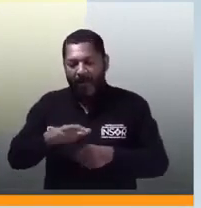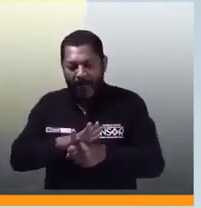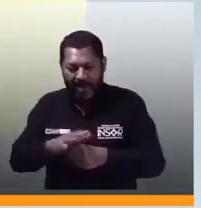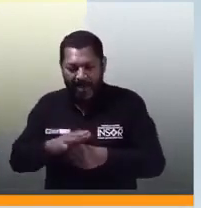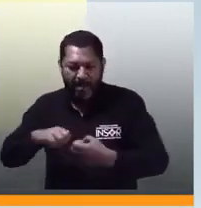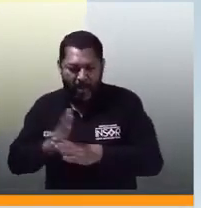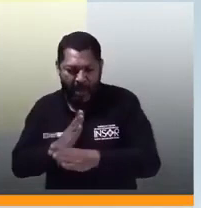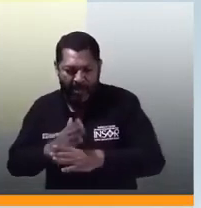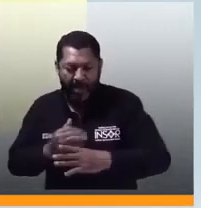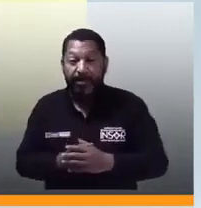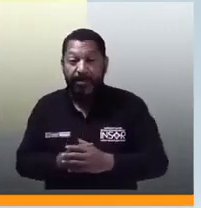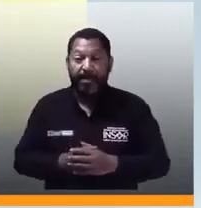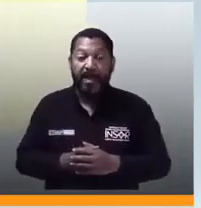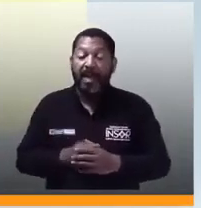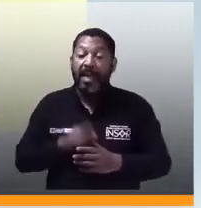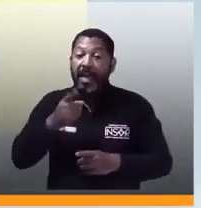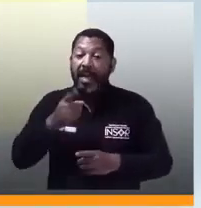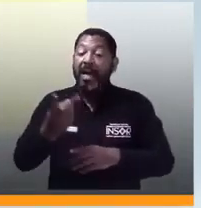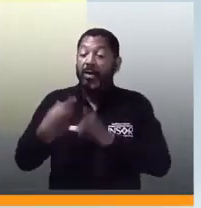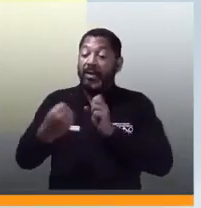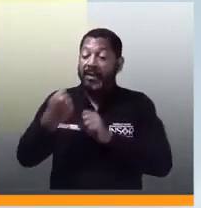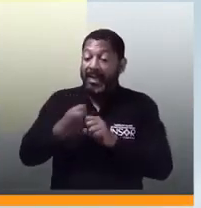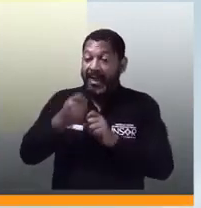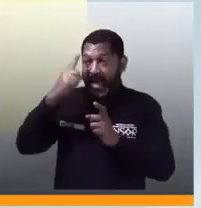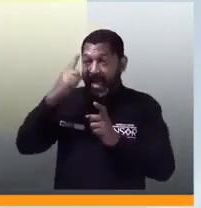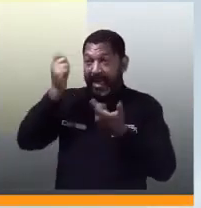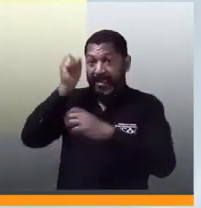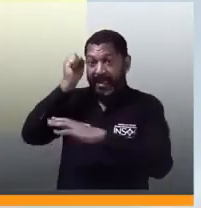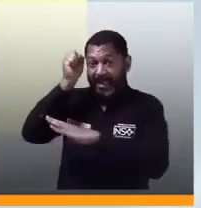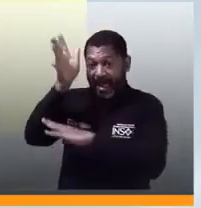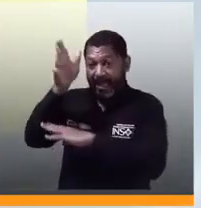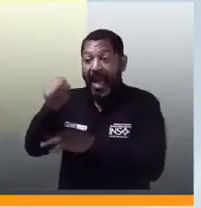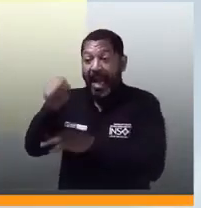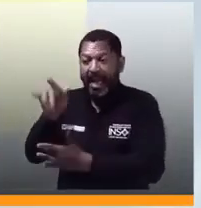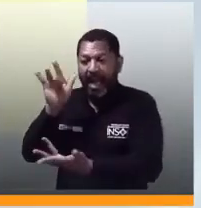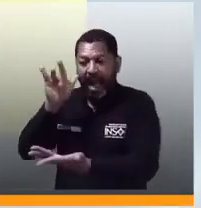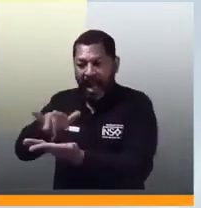vez 1 o 2 años como una estrategia didáctica. Lo que